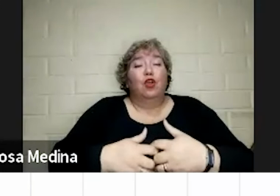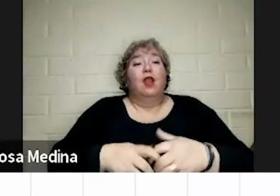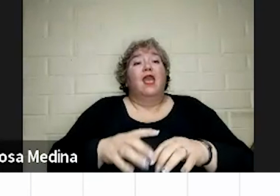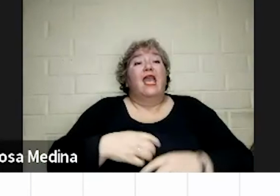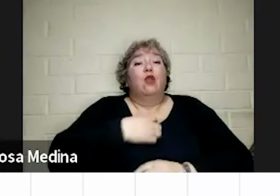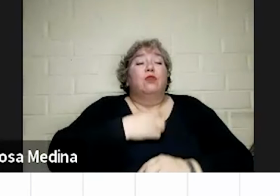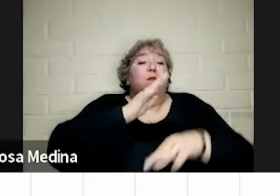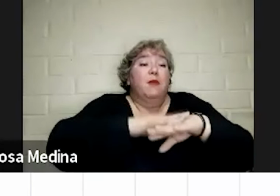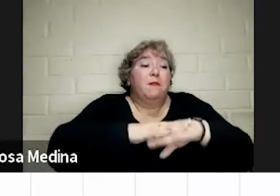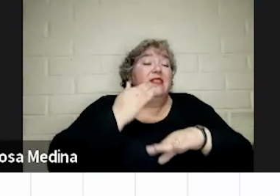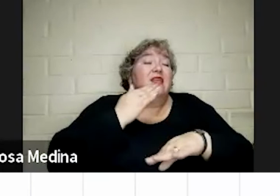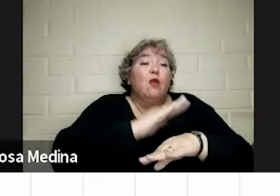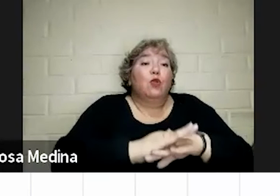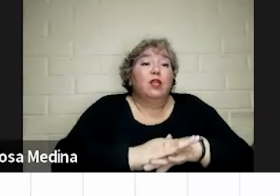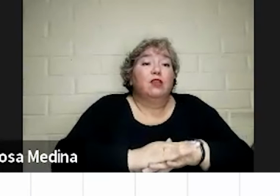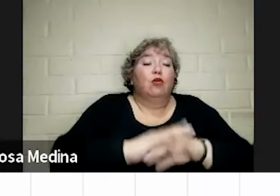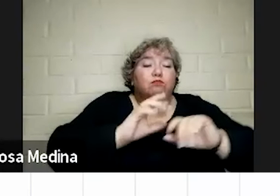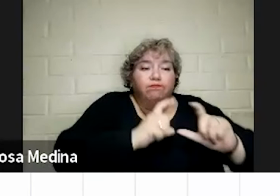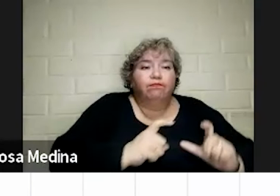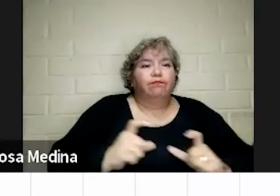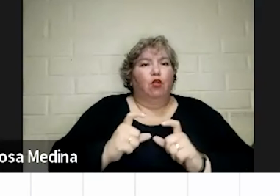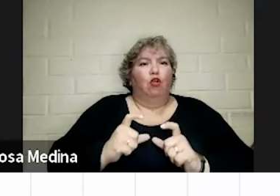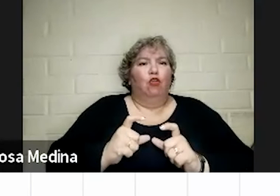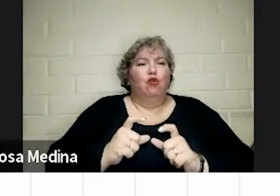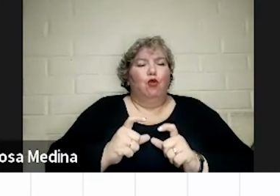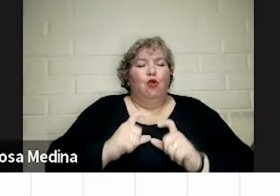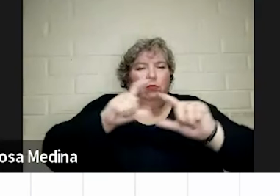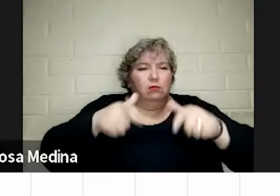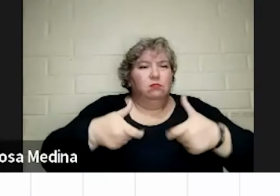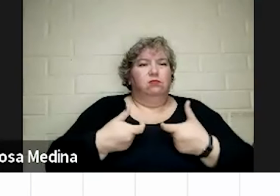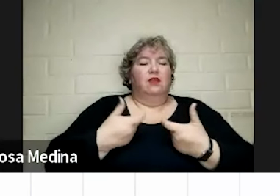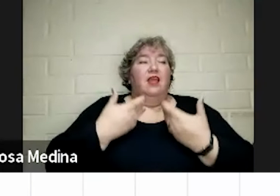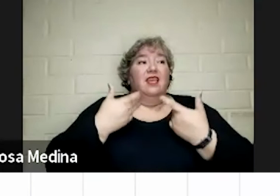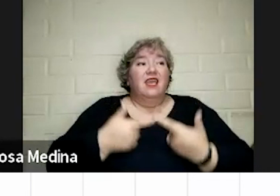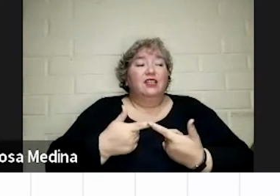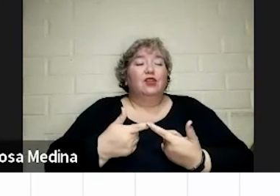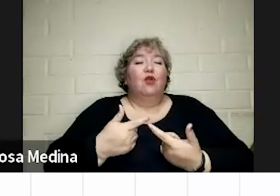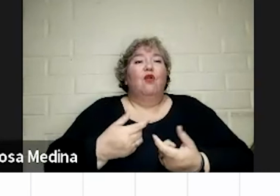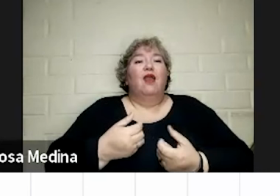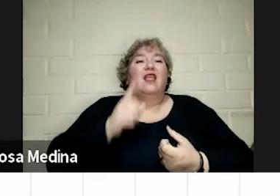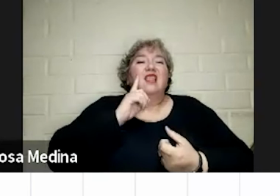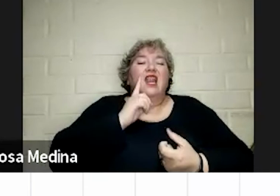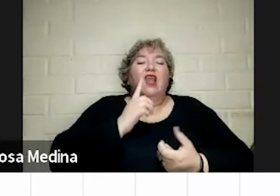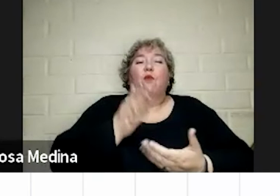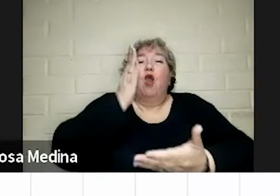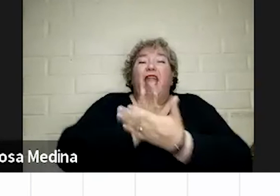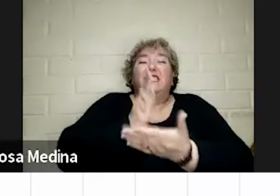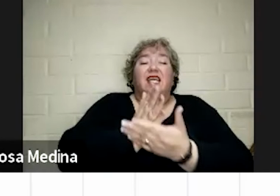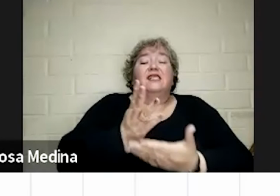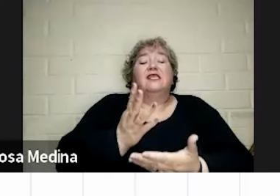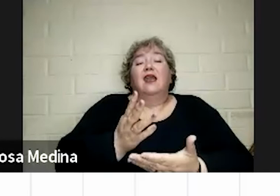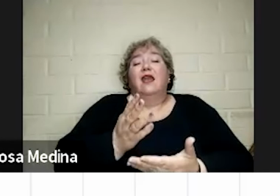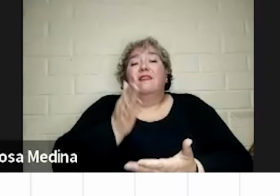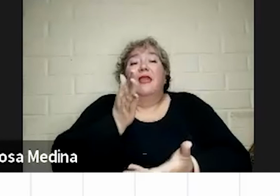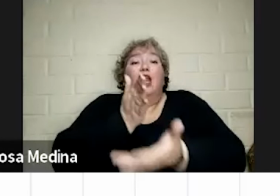al niño autorregularse y con esto adaptarse a las exigencias de la escuela, que inicialmente son nuevas para el niño. El